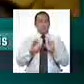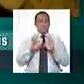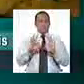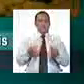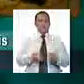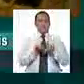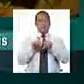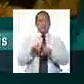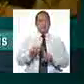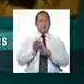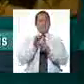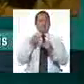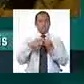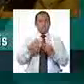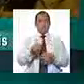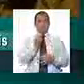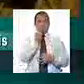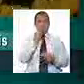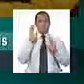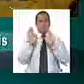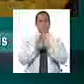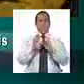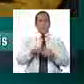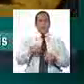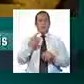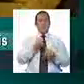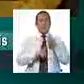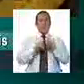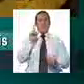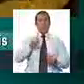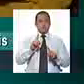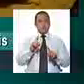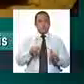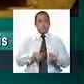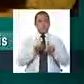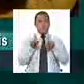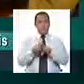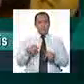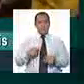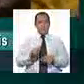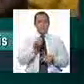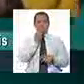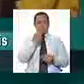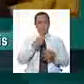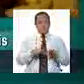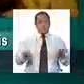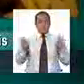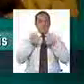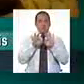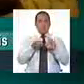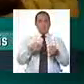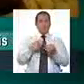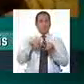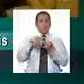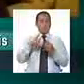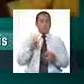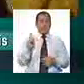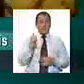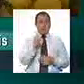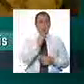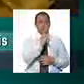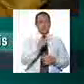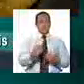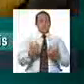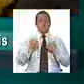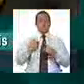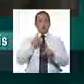por distintas propiedades, ¿no? Por ejemplo, hay unas muy altas en antioxidantes, en fin, cada una tiene sus